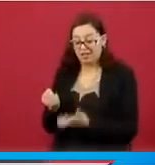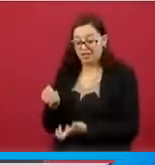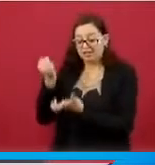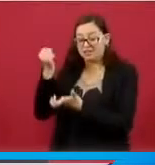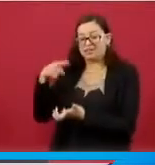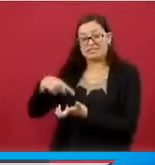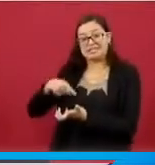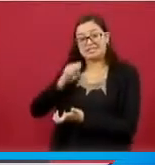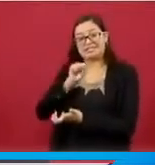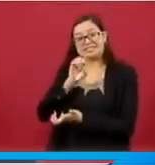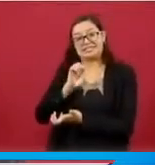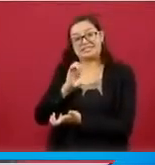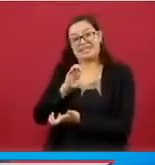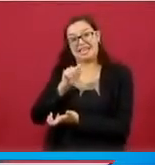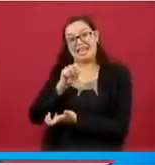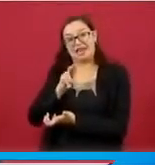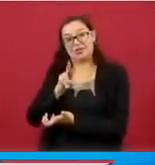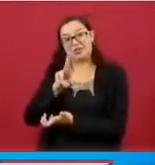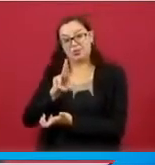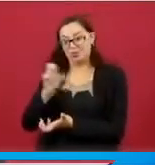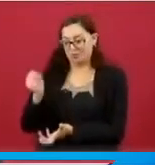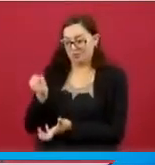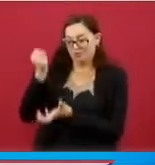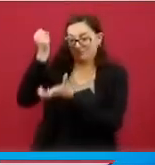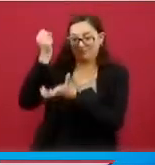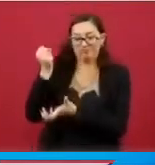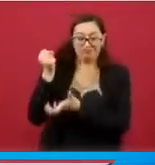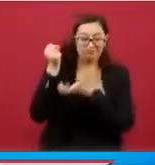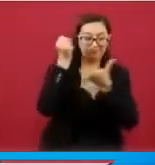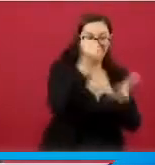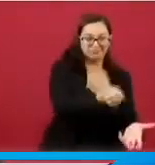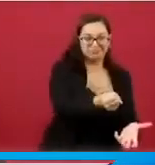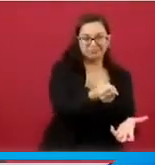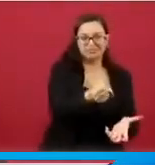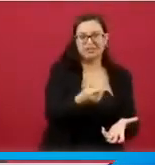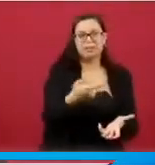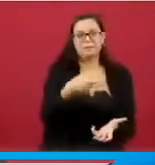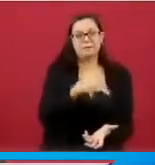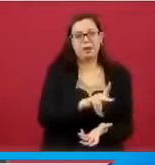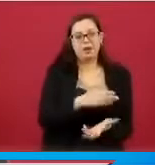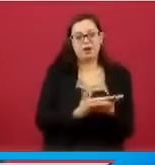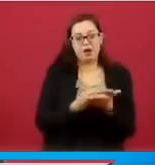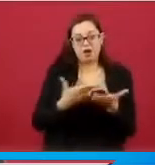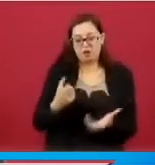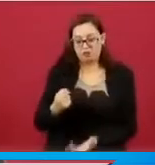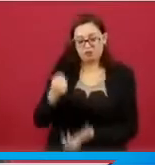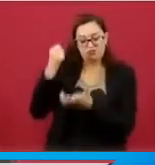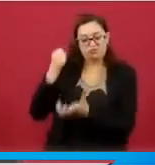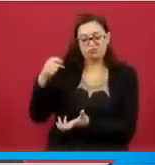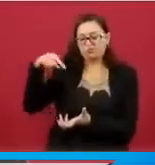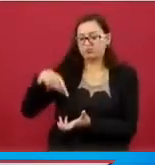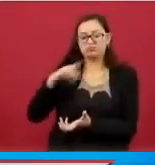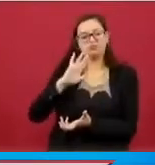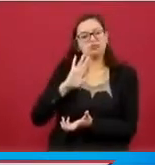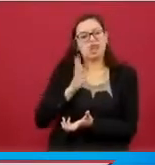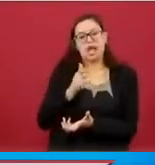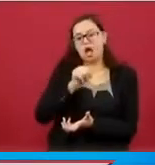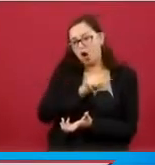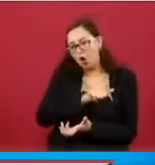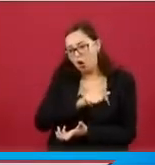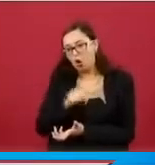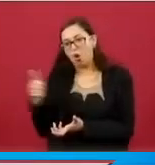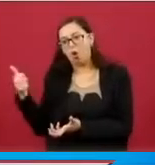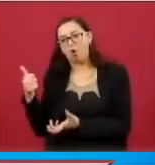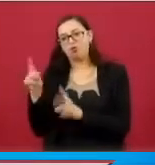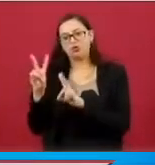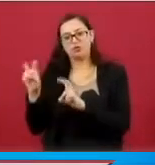ya comprometidos para los proyectos planteados por el gobierno. Si no implica aportación por parte del gobierno, existe apoyo total para la promoción del